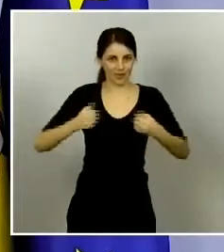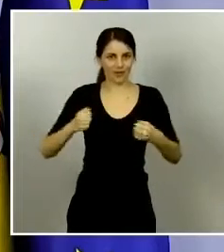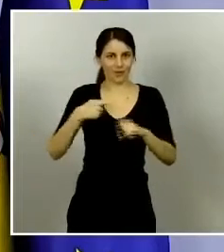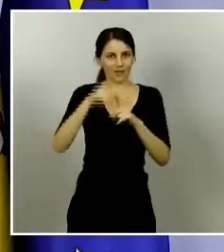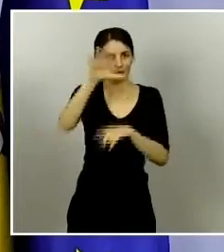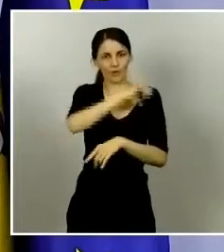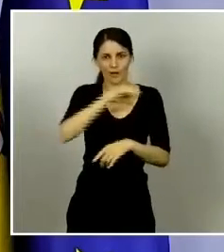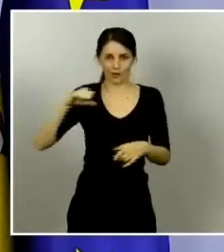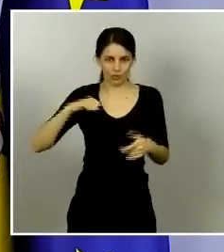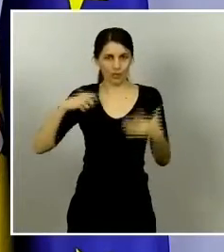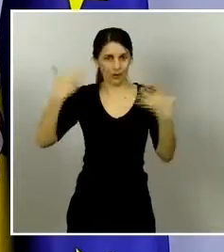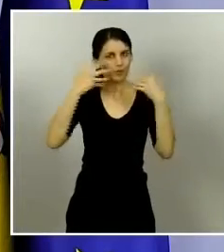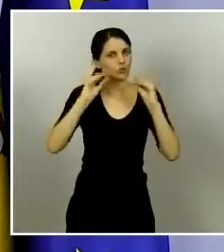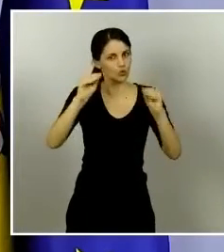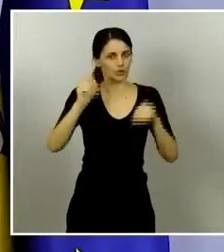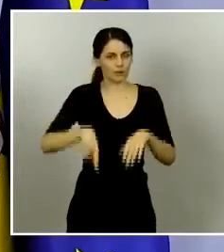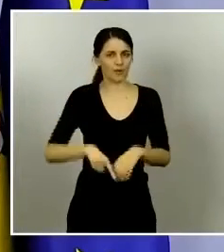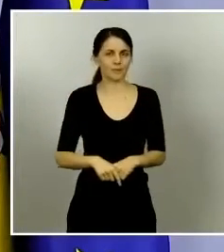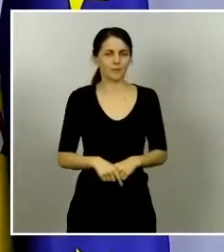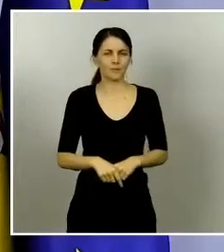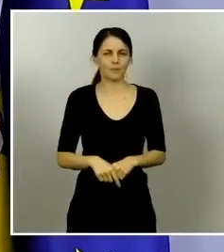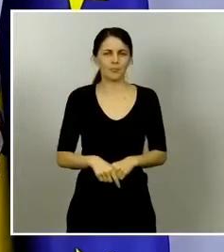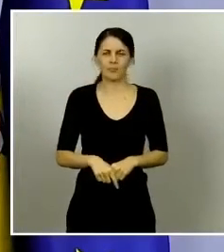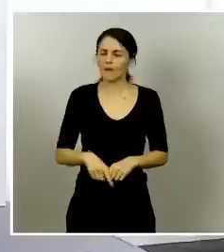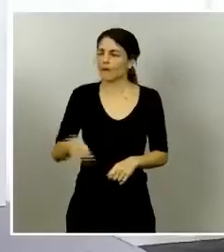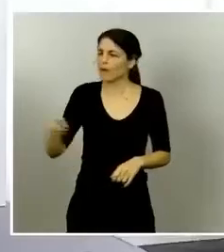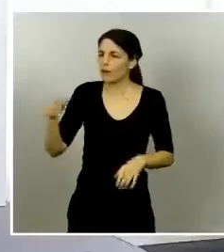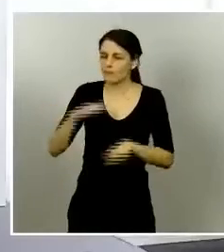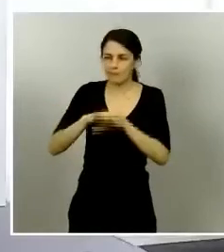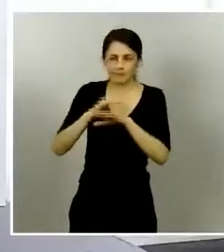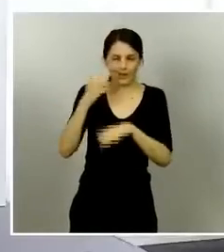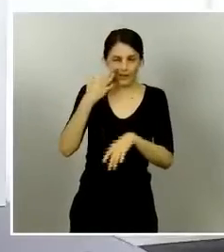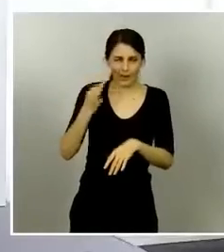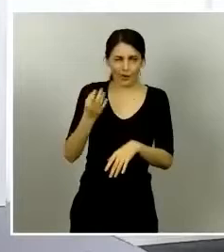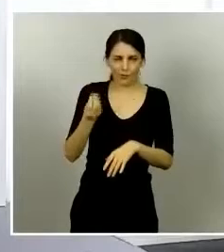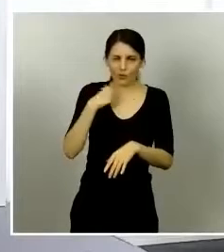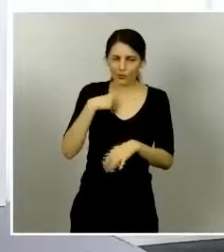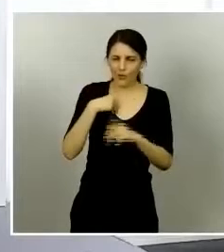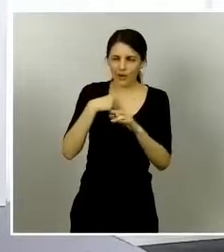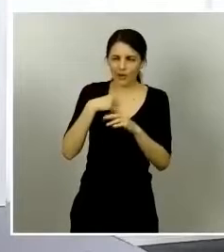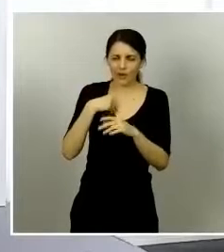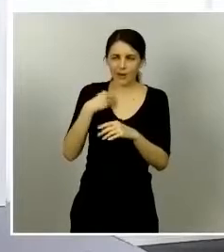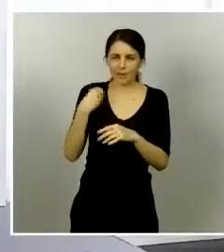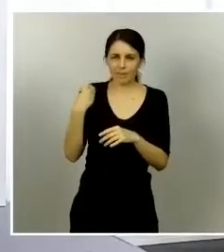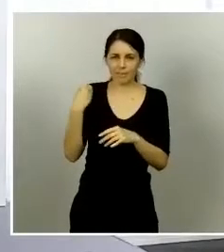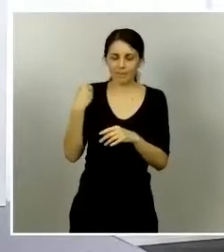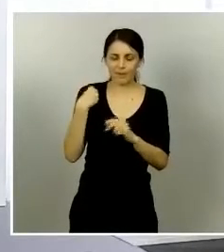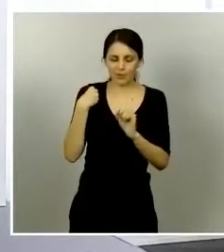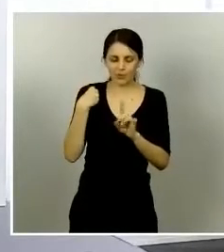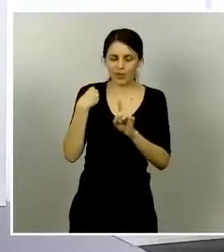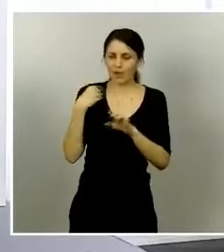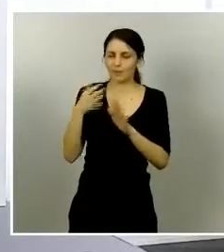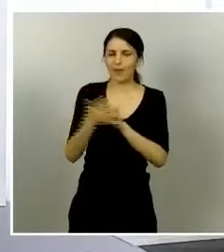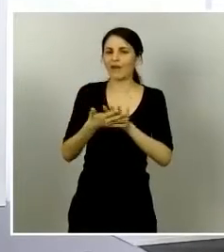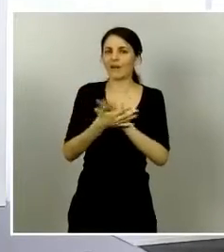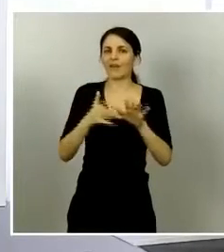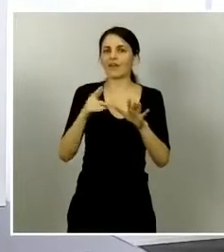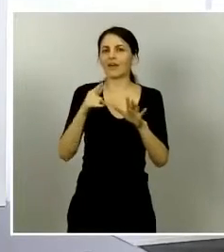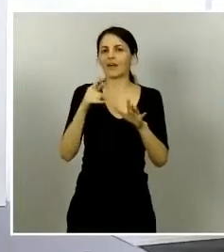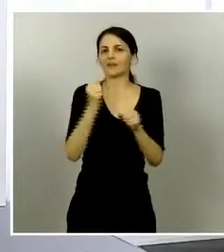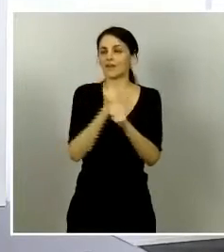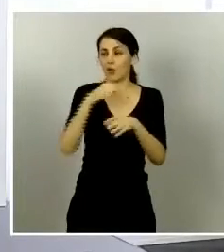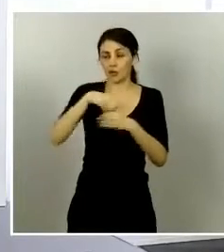las recomendaciones que vamos emitiendo desde el Ministerio de Sanidad y de las distintas comunidades autónomas. Sí, creo, Ana María, que se me había olvidado una